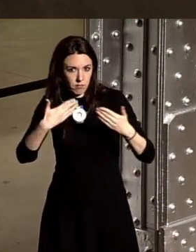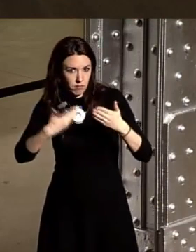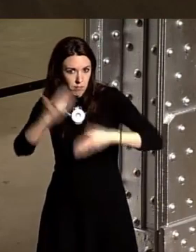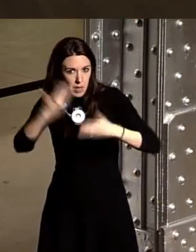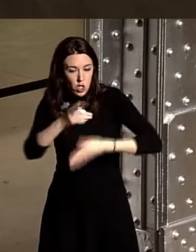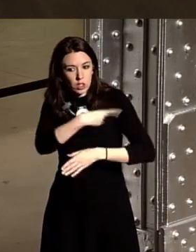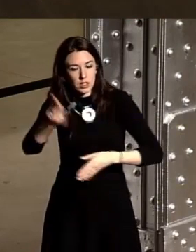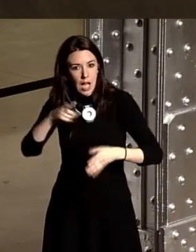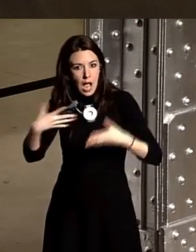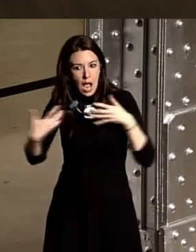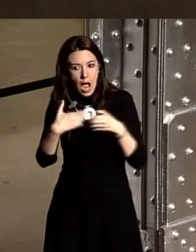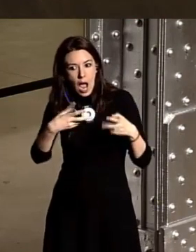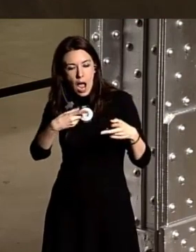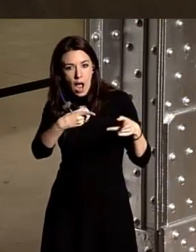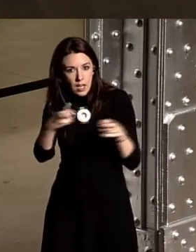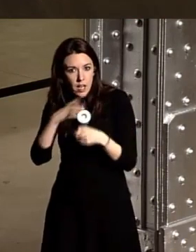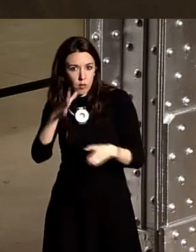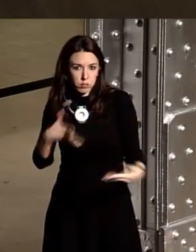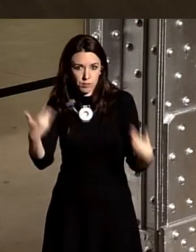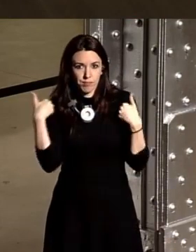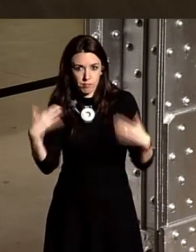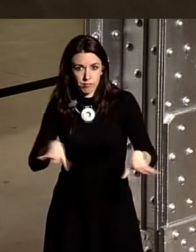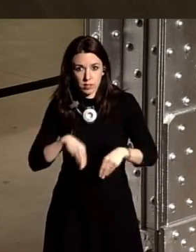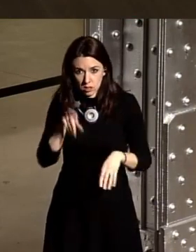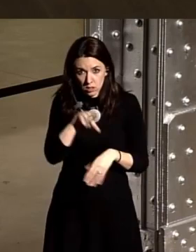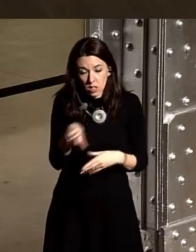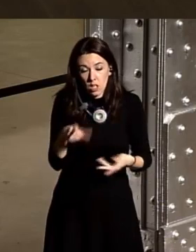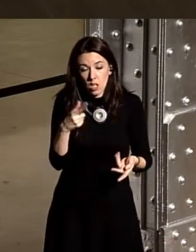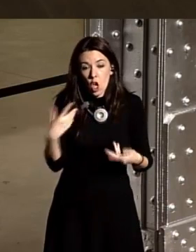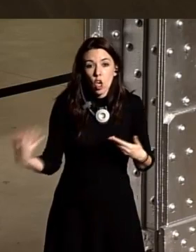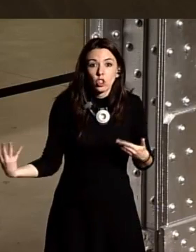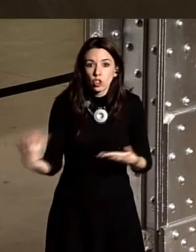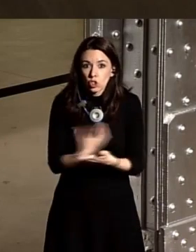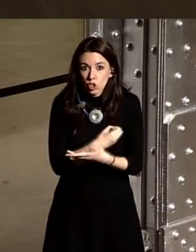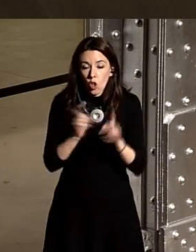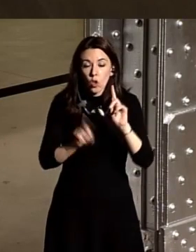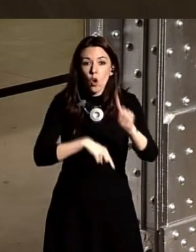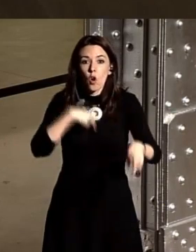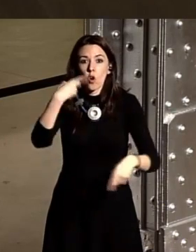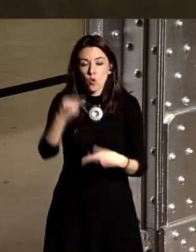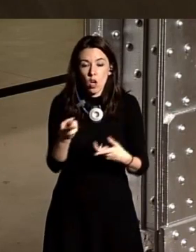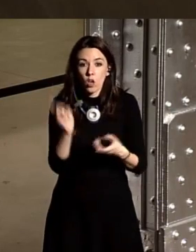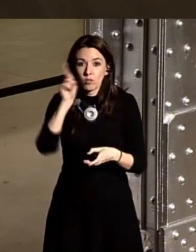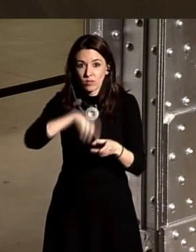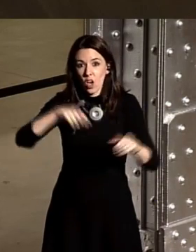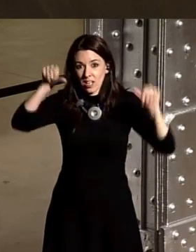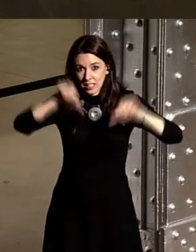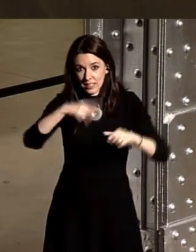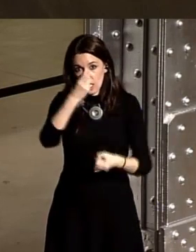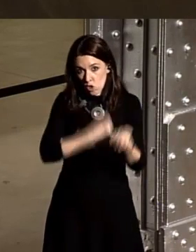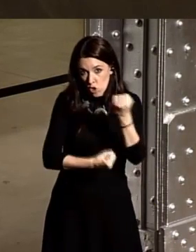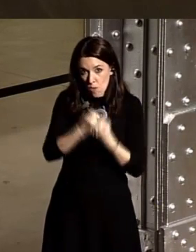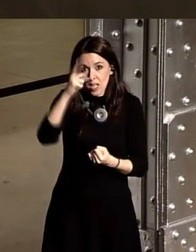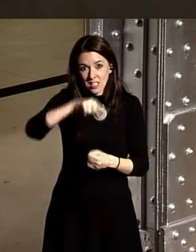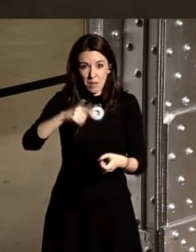porque bueno, pues asumían una responsabilidad, ¿no? A todo ello, luego se unió la crisis económica y también la crisis de